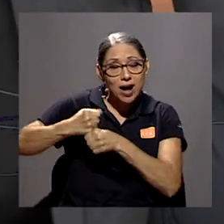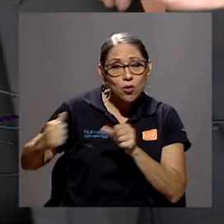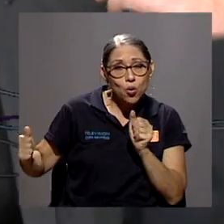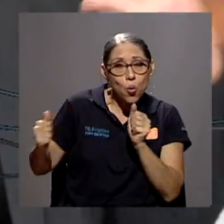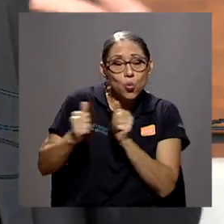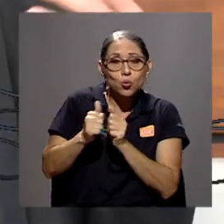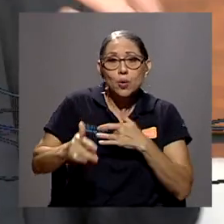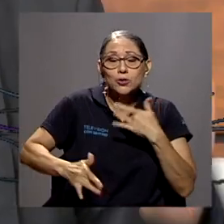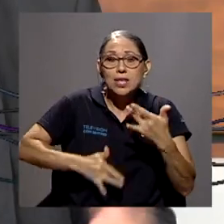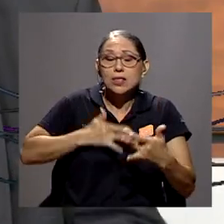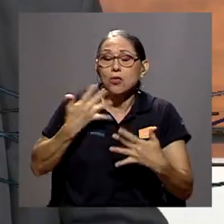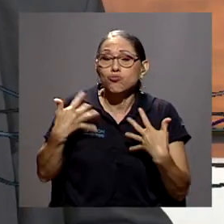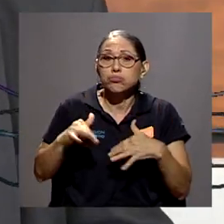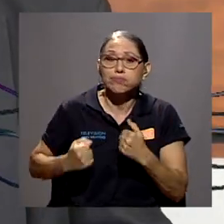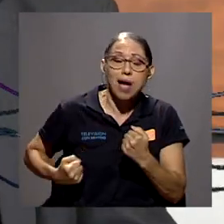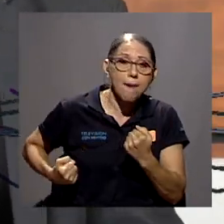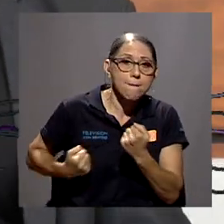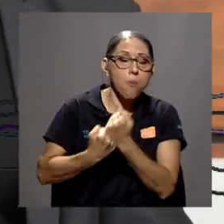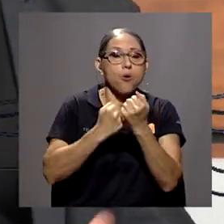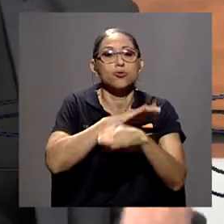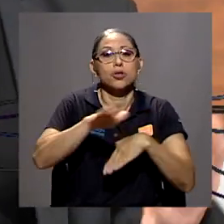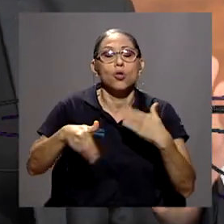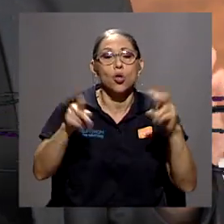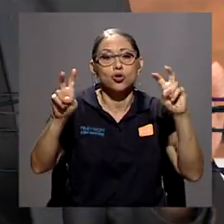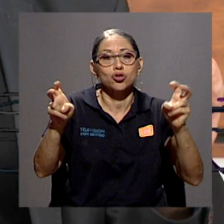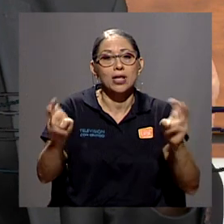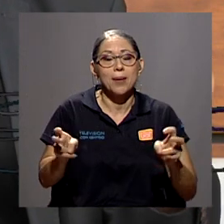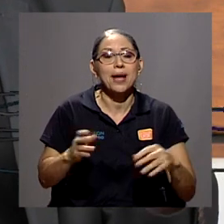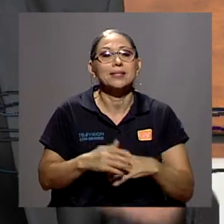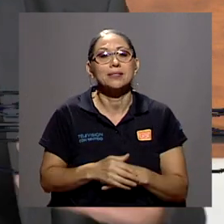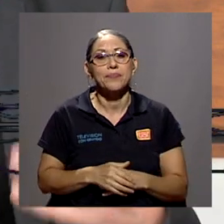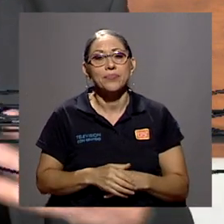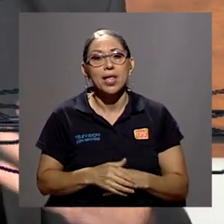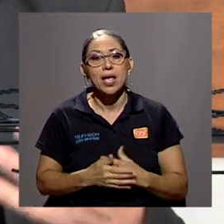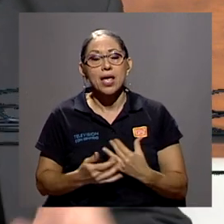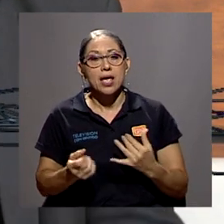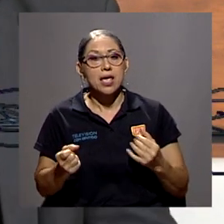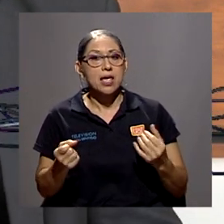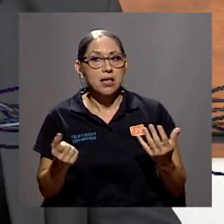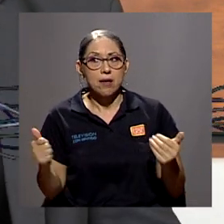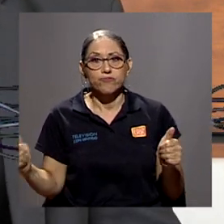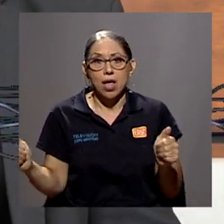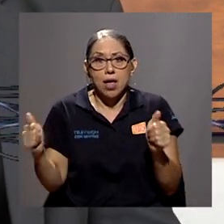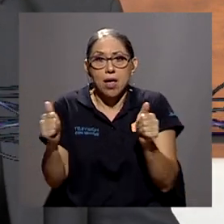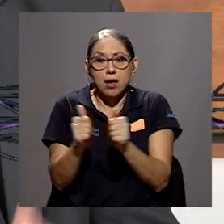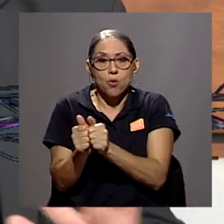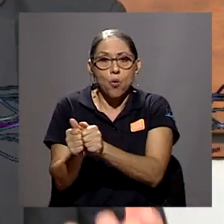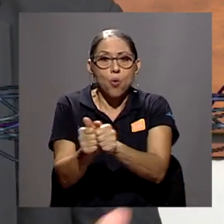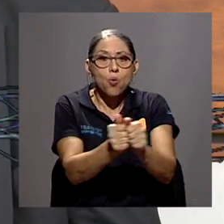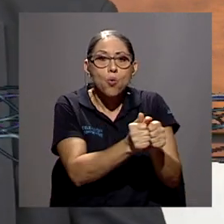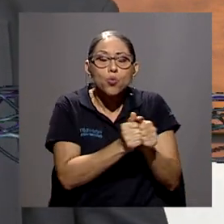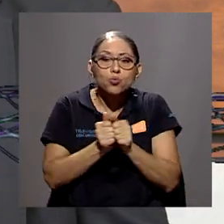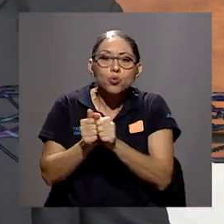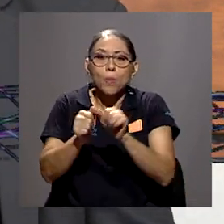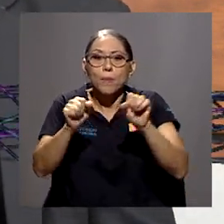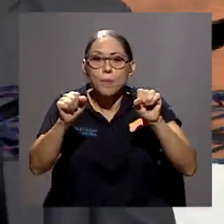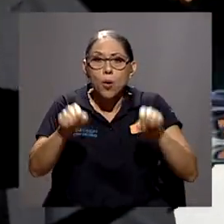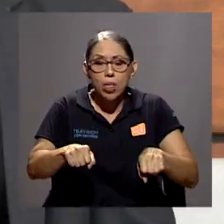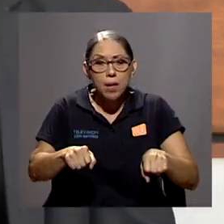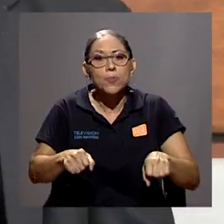enorme apoyo en todos los temas y que podemos en conjunto registrar